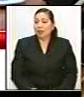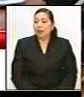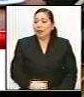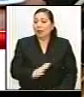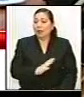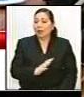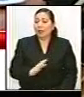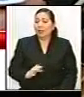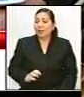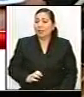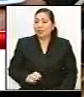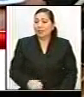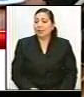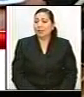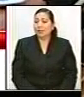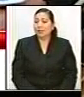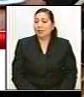Estado.